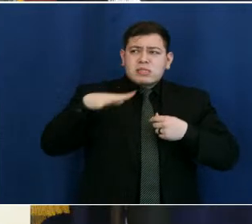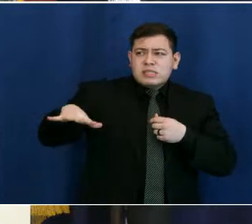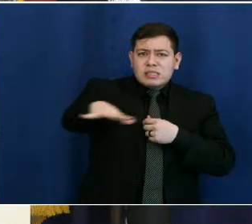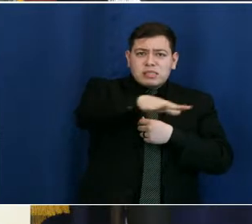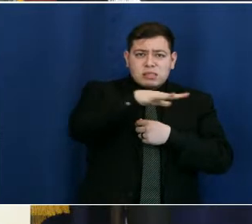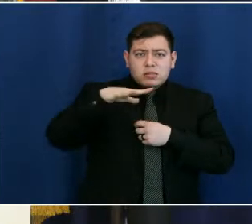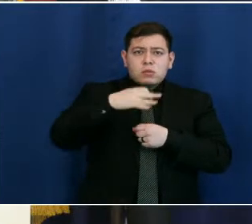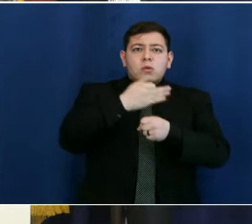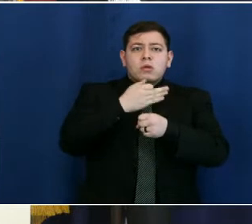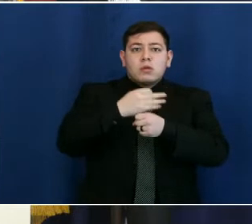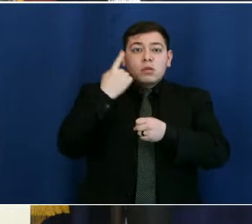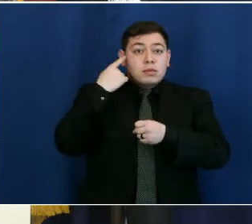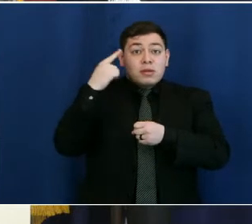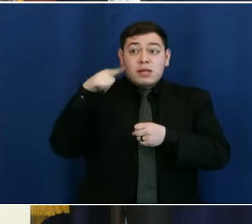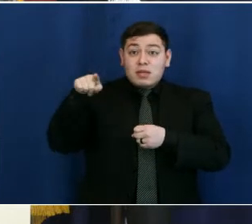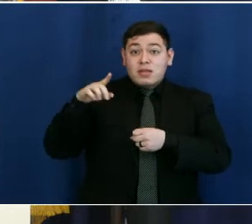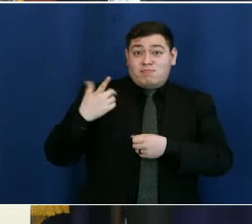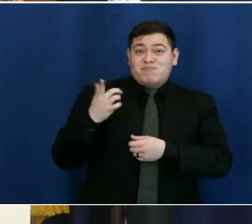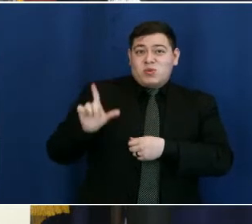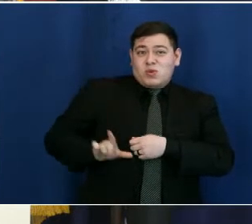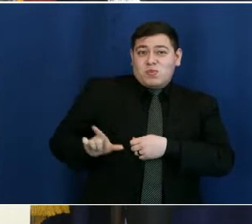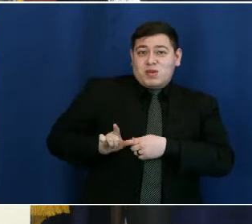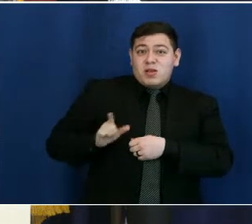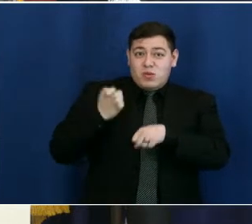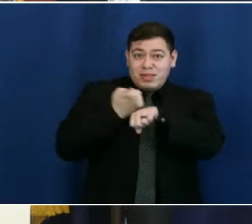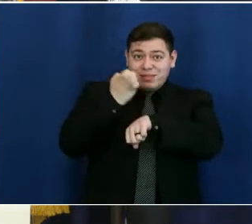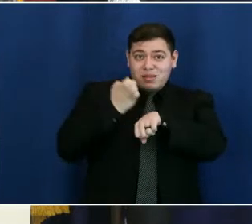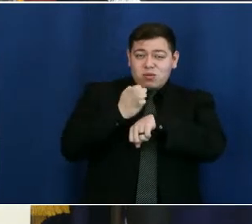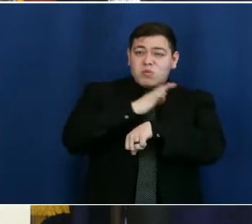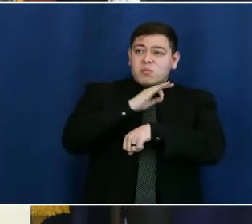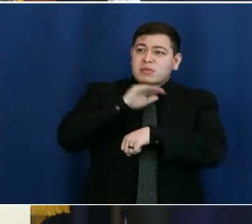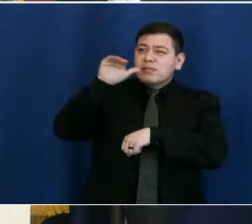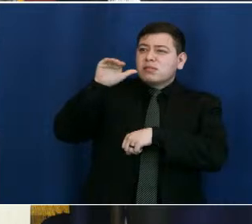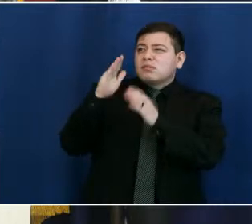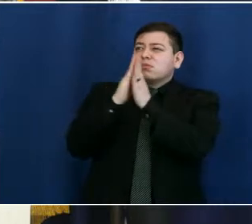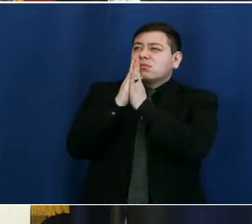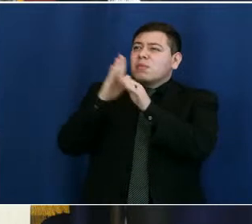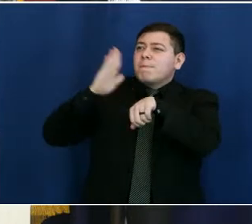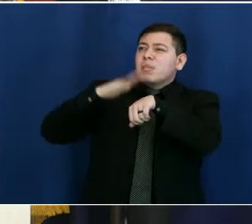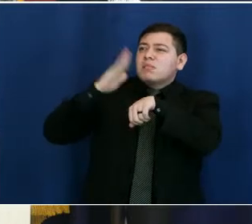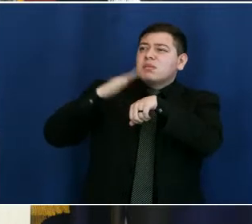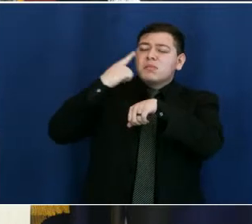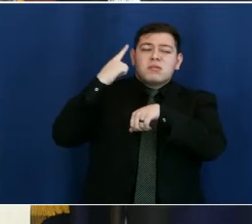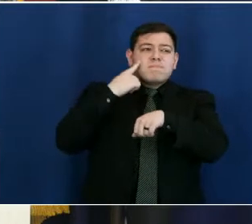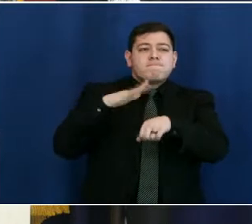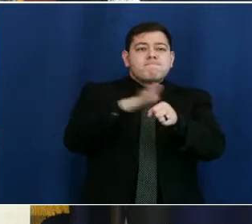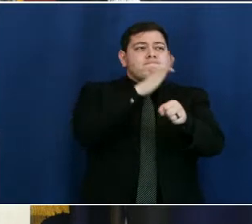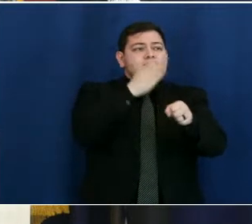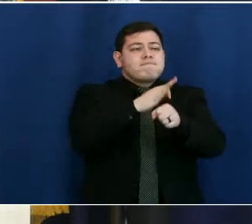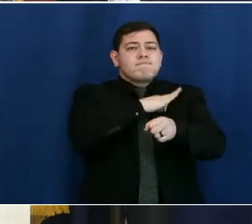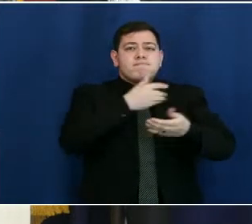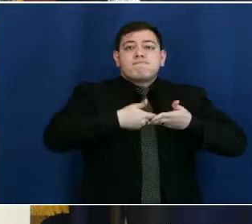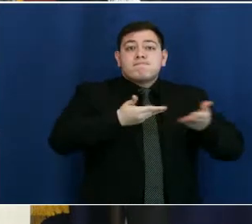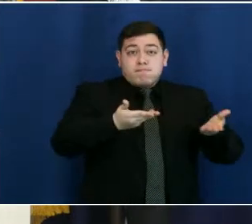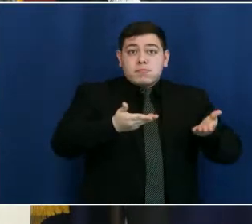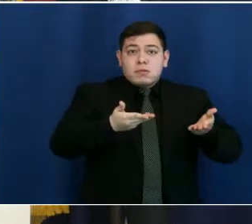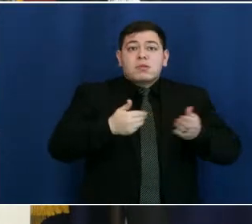continuaremos abogando por esto ante el gobierno estatal y federal. Al mismo tiempo, vamos a continuar mejorando